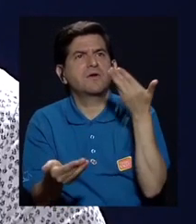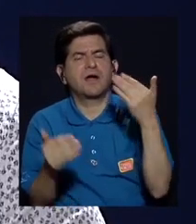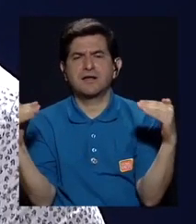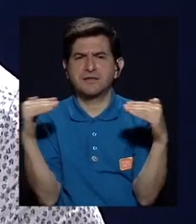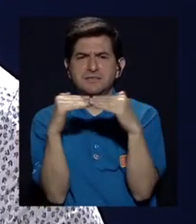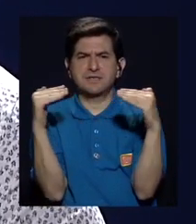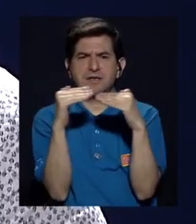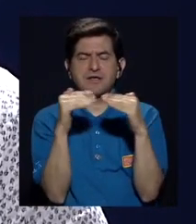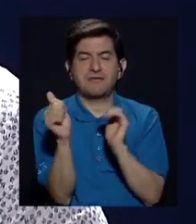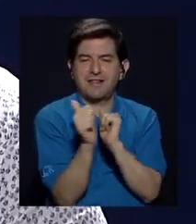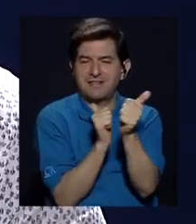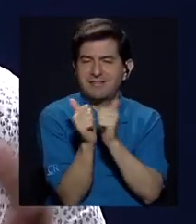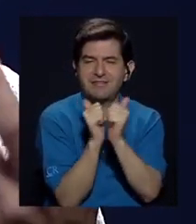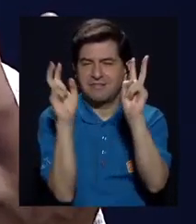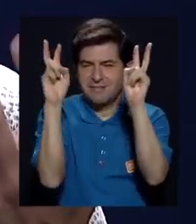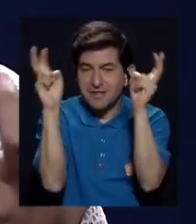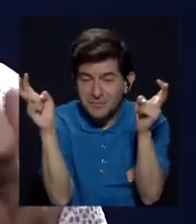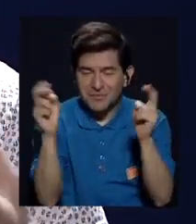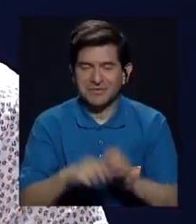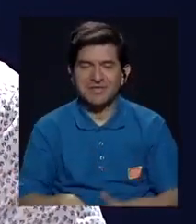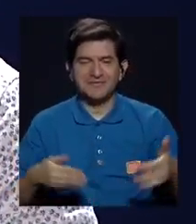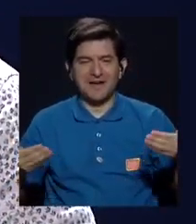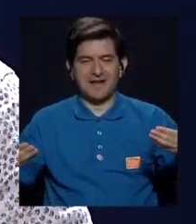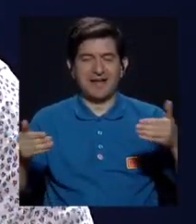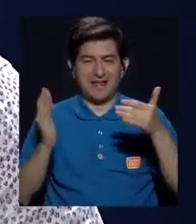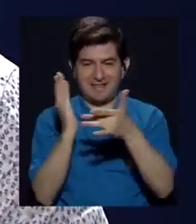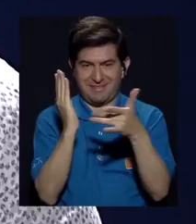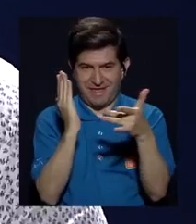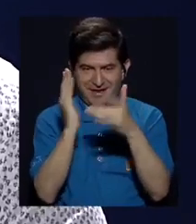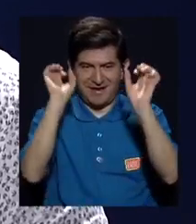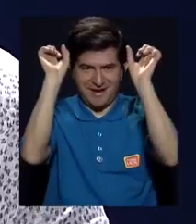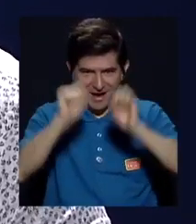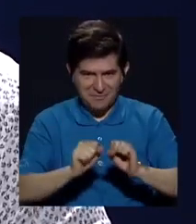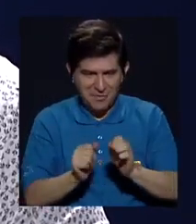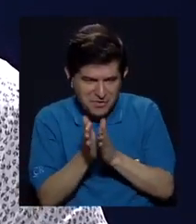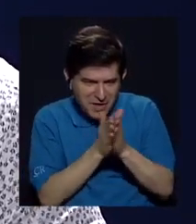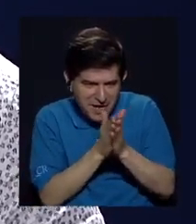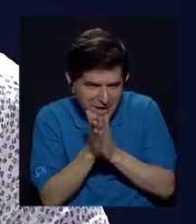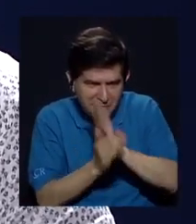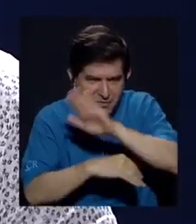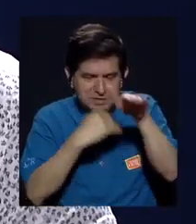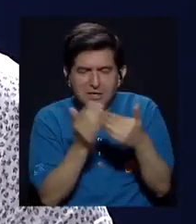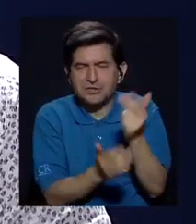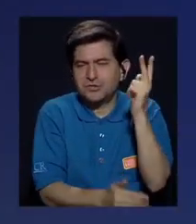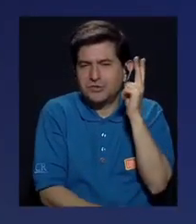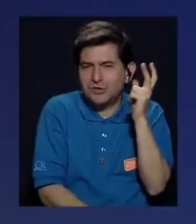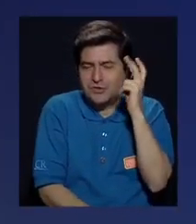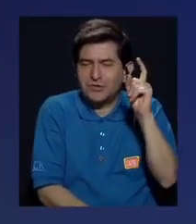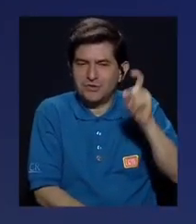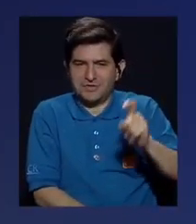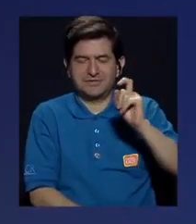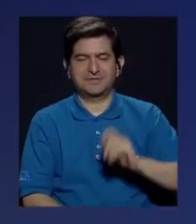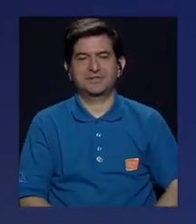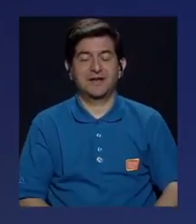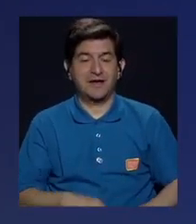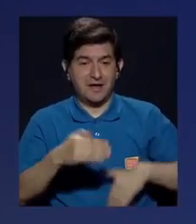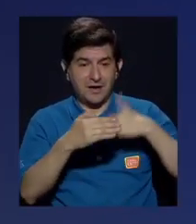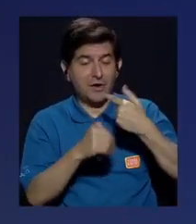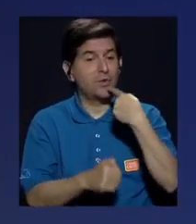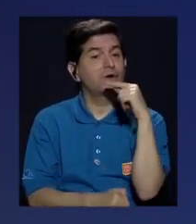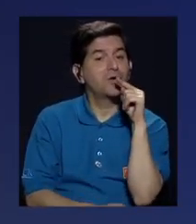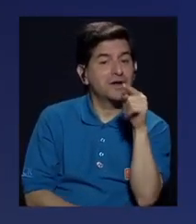nivel deportivo, la técnica para poder lograrle sacar todos los sonidos que ameritan. Después de que Erasmo